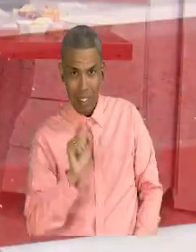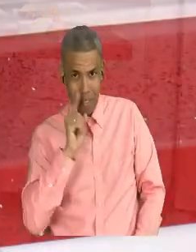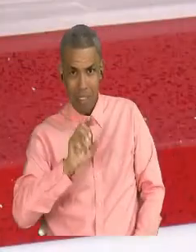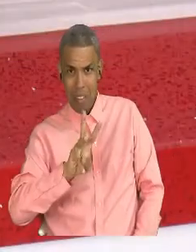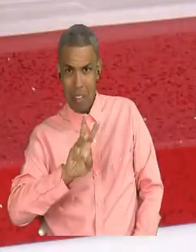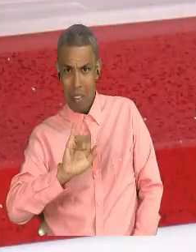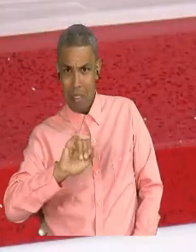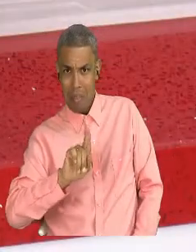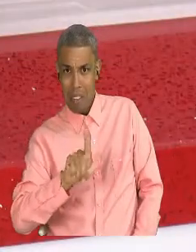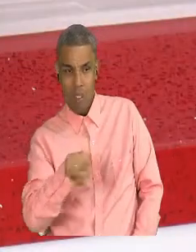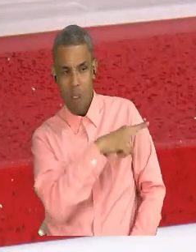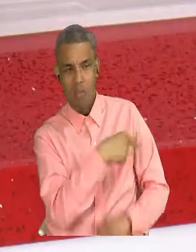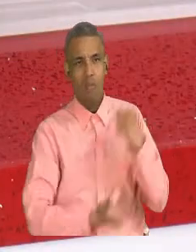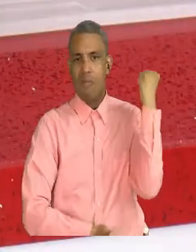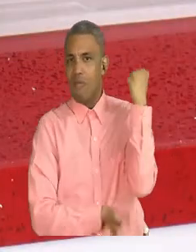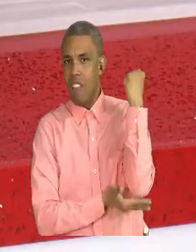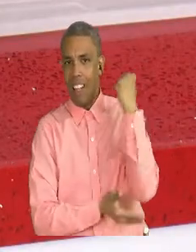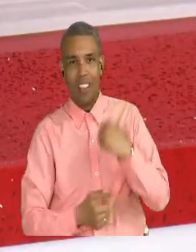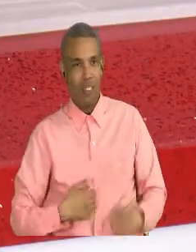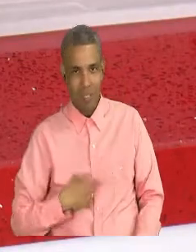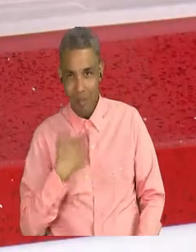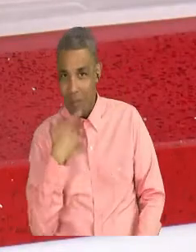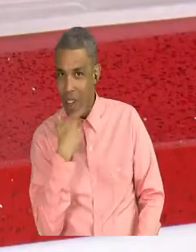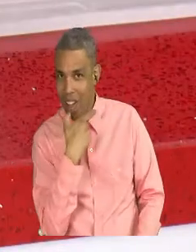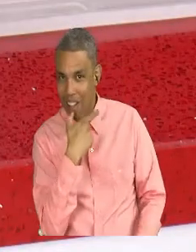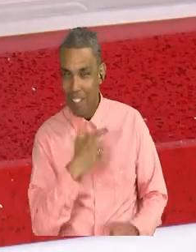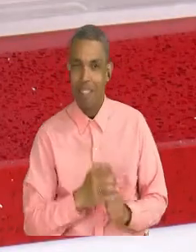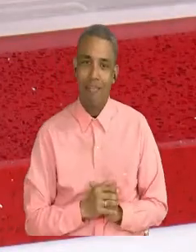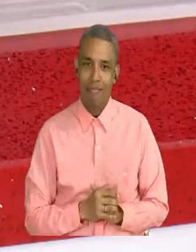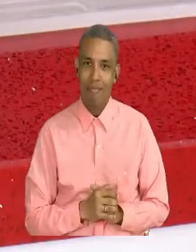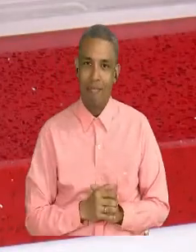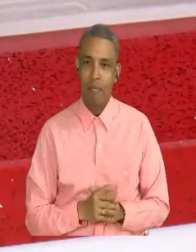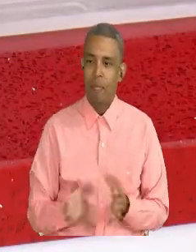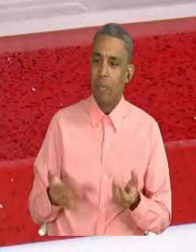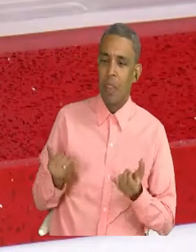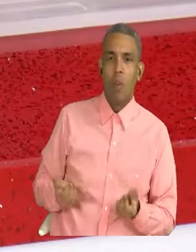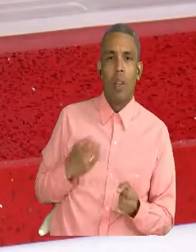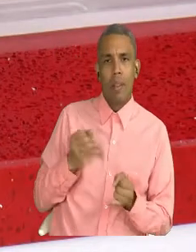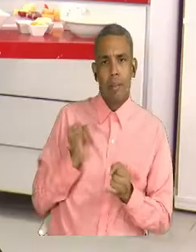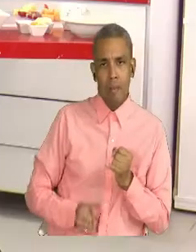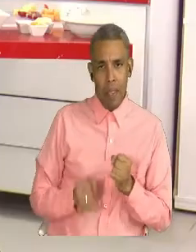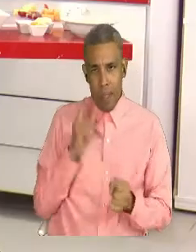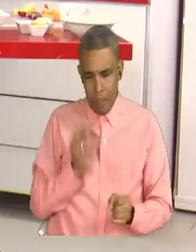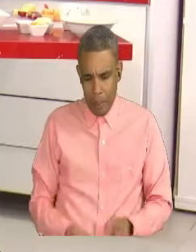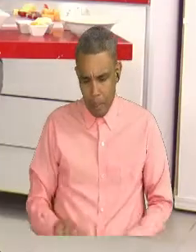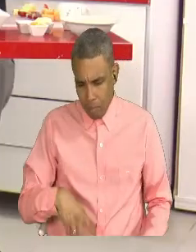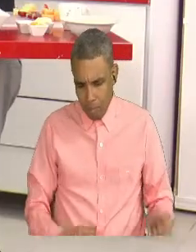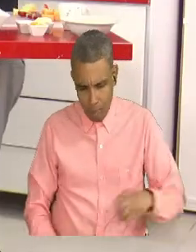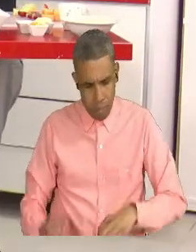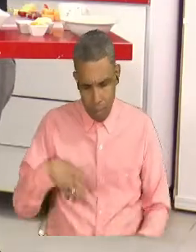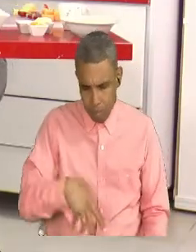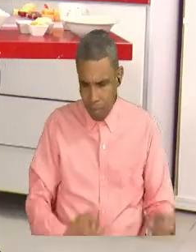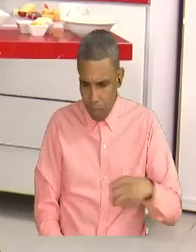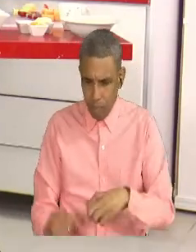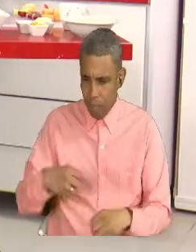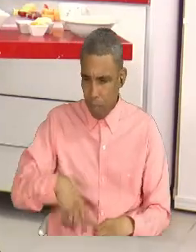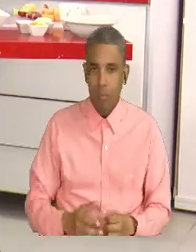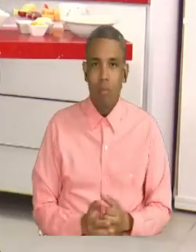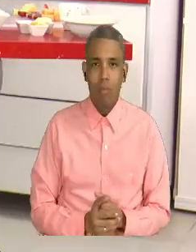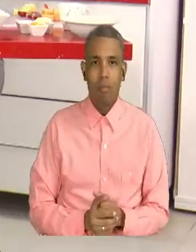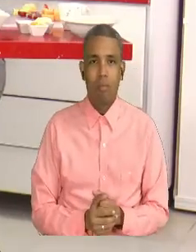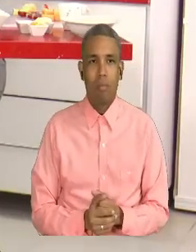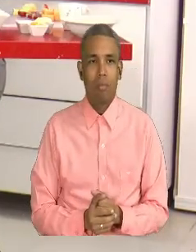queso. El último ingrediente sería el palmito de mar, que lo tenemos por este lado. Coge uno. Y acá, pues, si las amas de casa